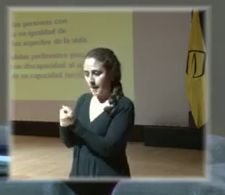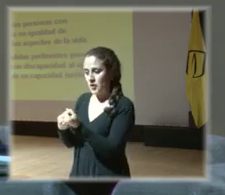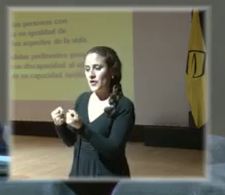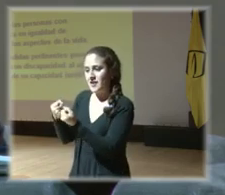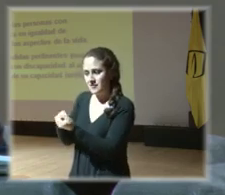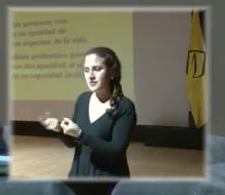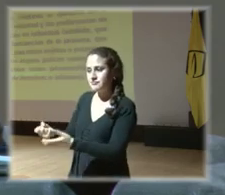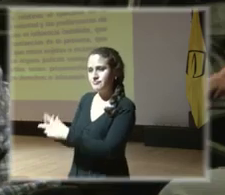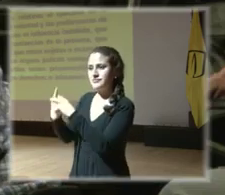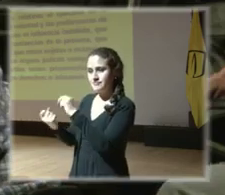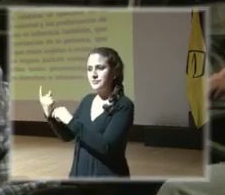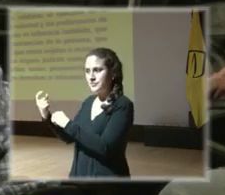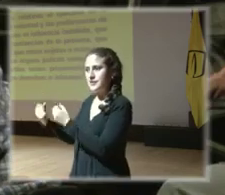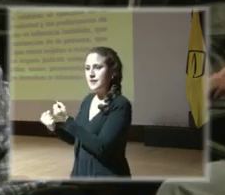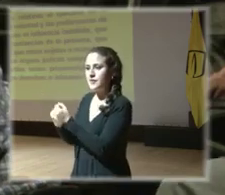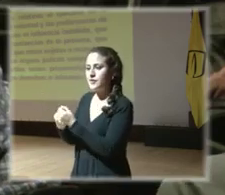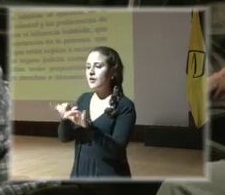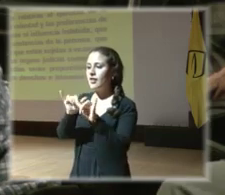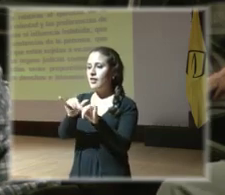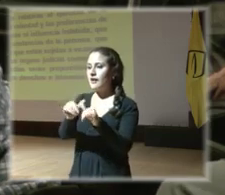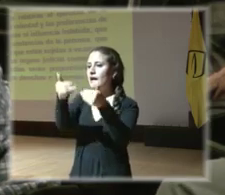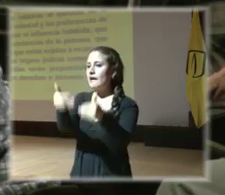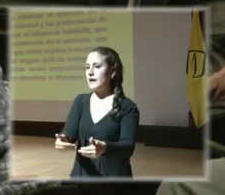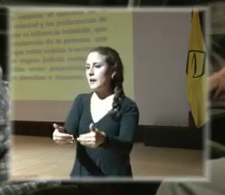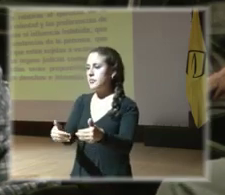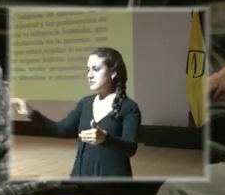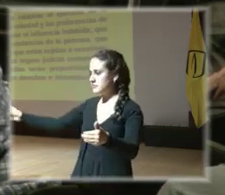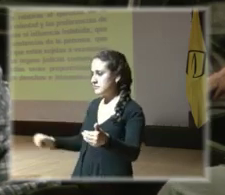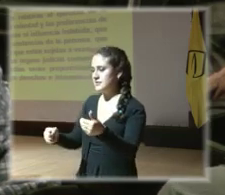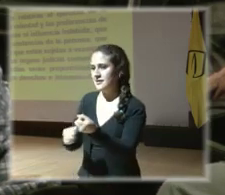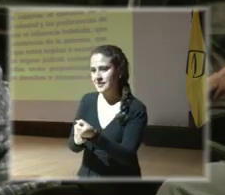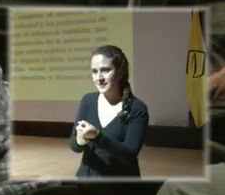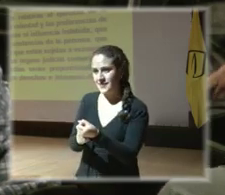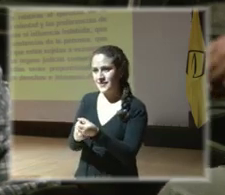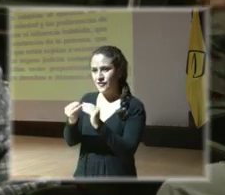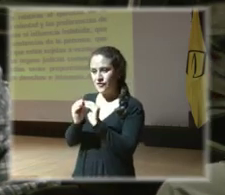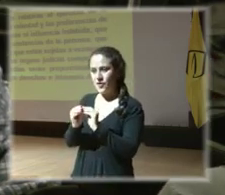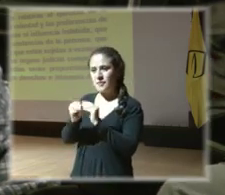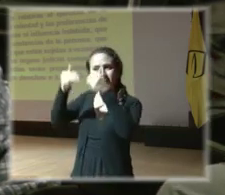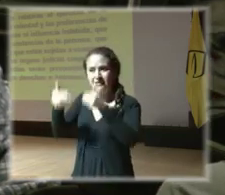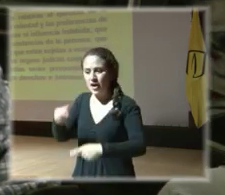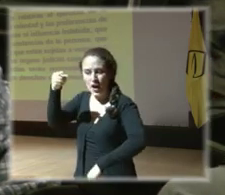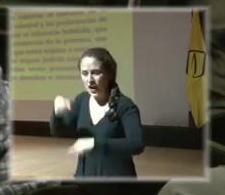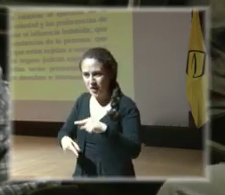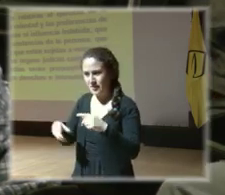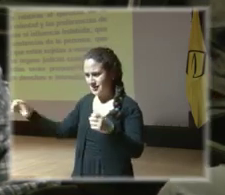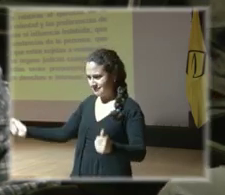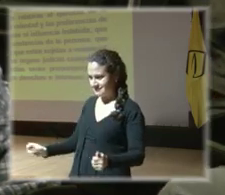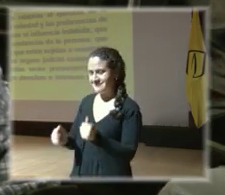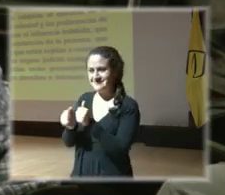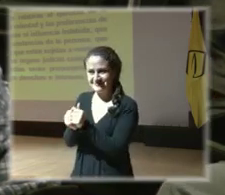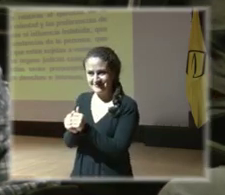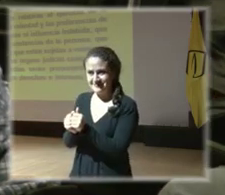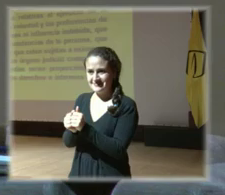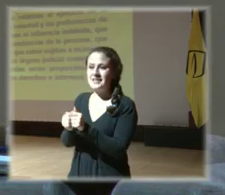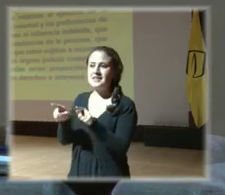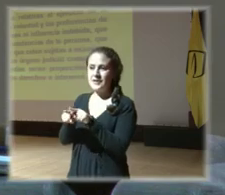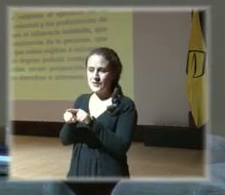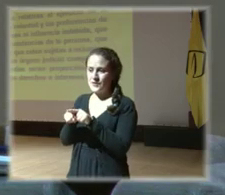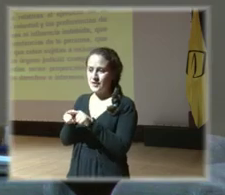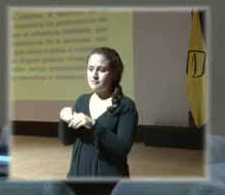pero manteniendo todavía la estructura de la incapacidad que pende como una espada de Damocles, que probablemente haga que esta